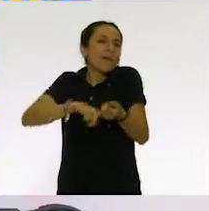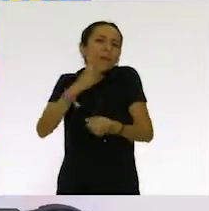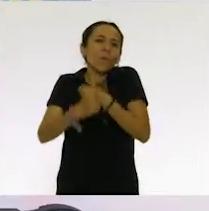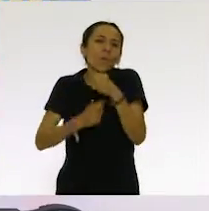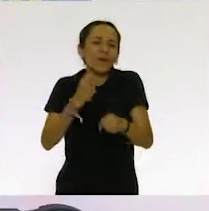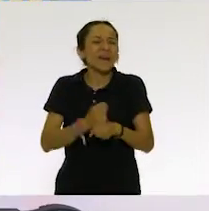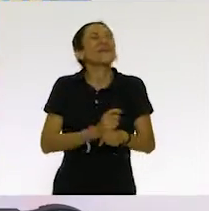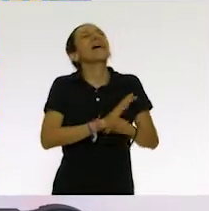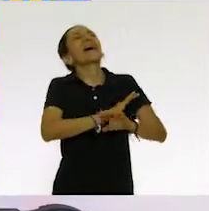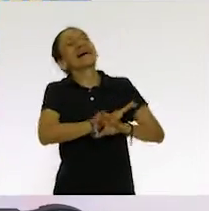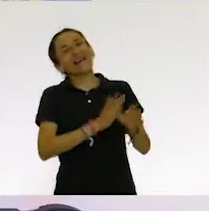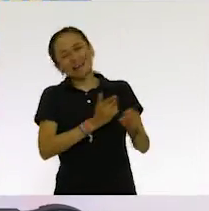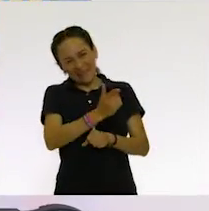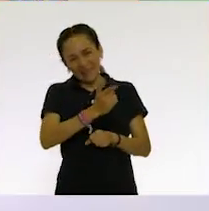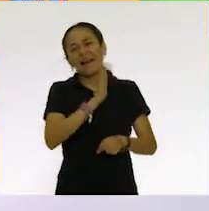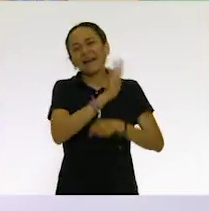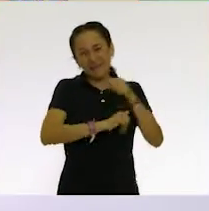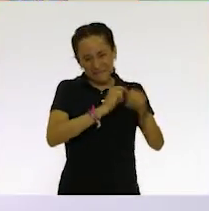oso.